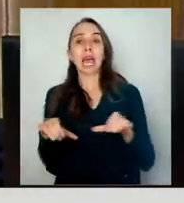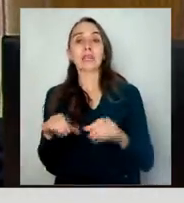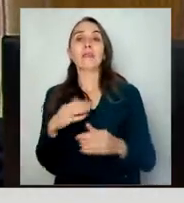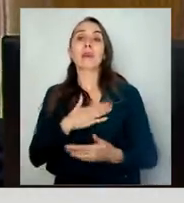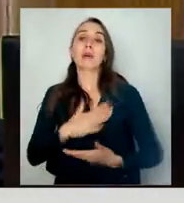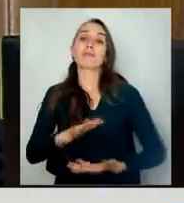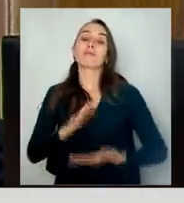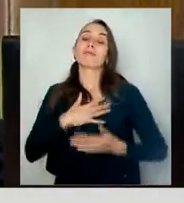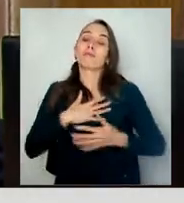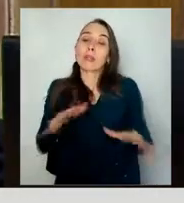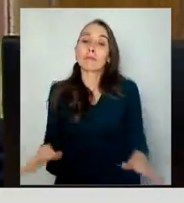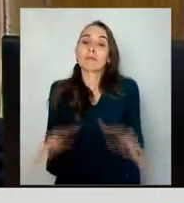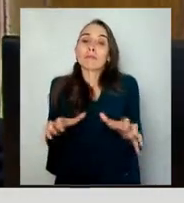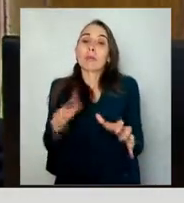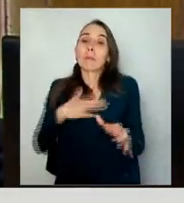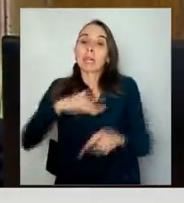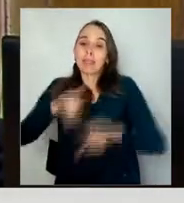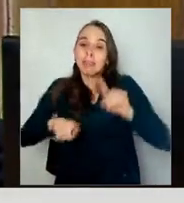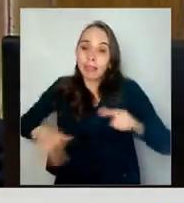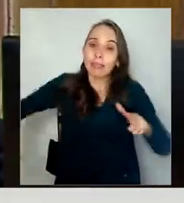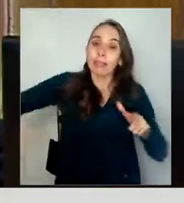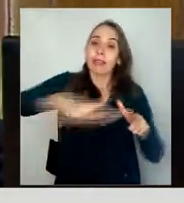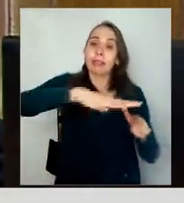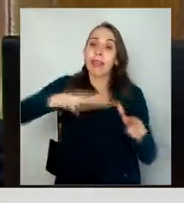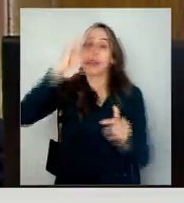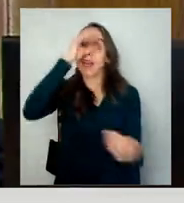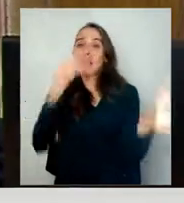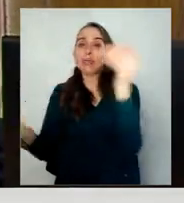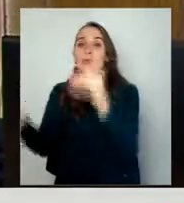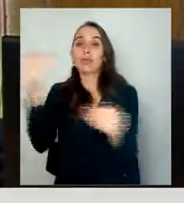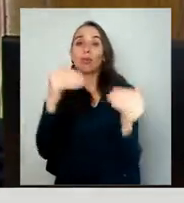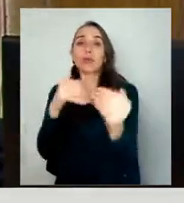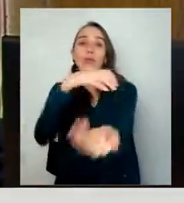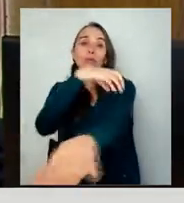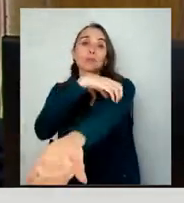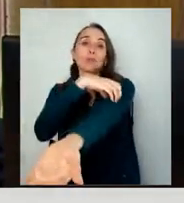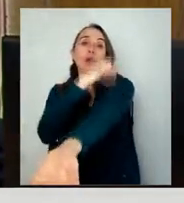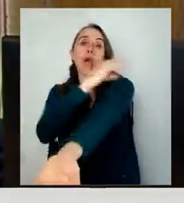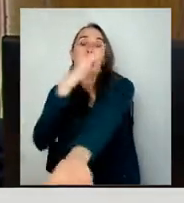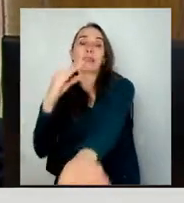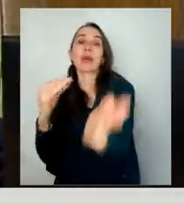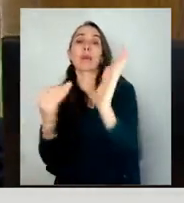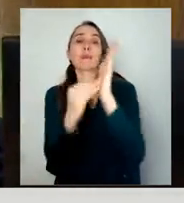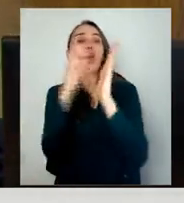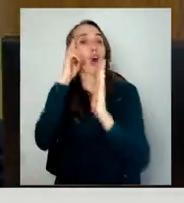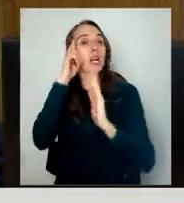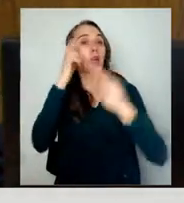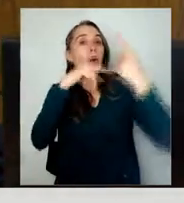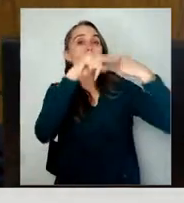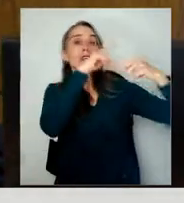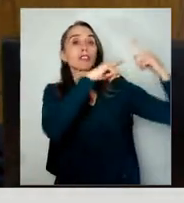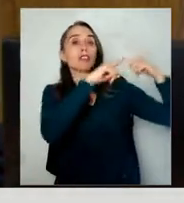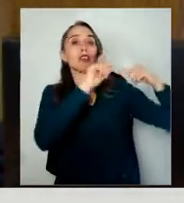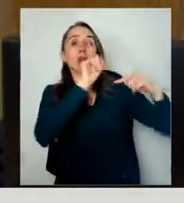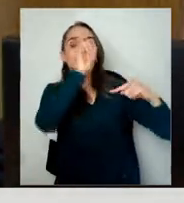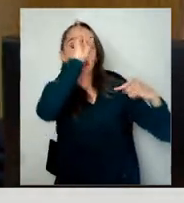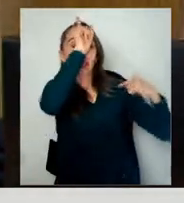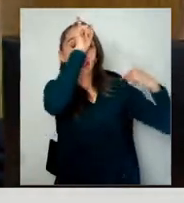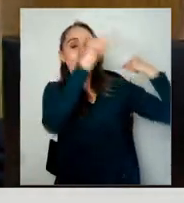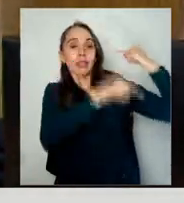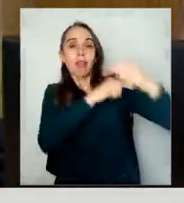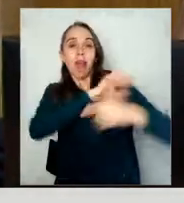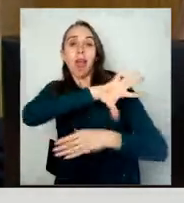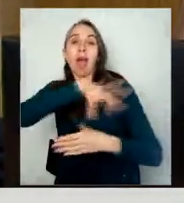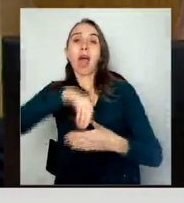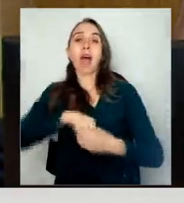y contribuir al desarrollo turístico de la región de atacama con un hito histórico y que es parte de nuestras tradiciones Muchas gracias